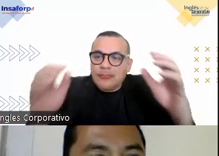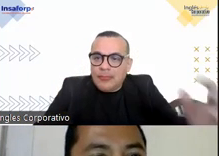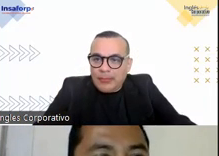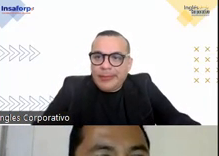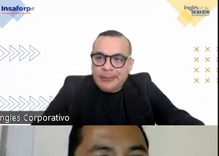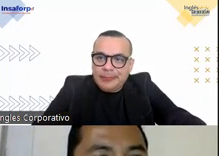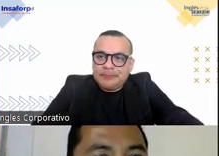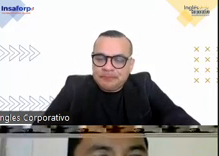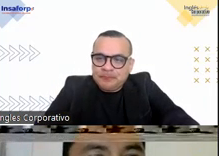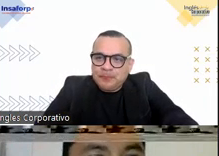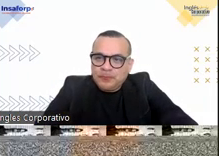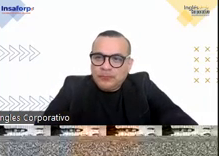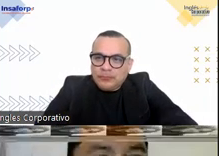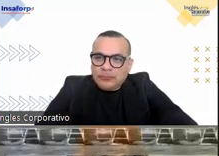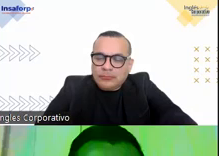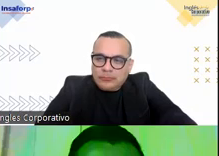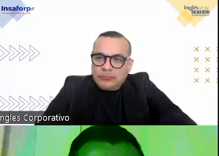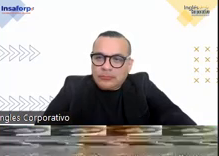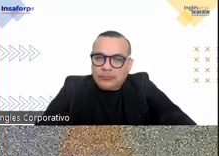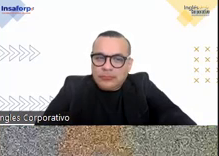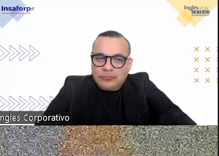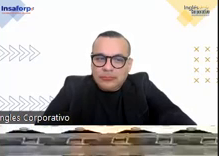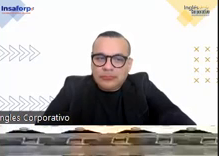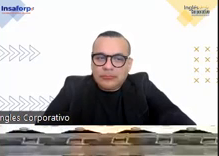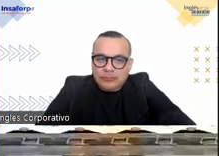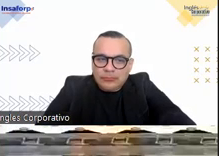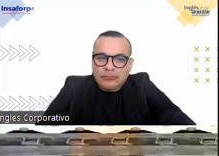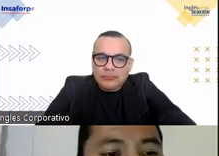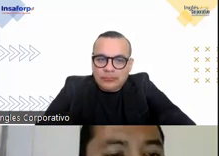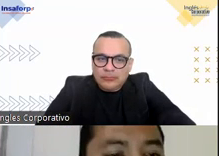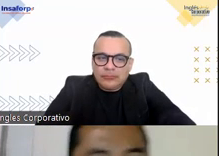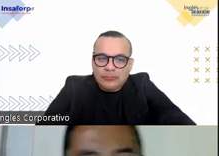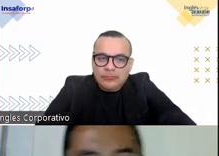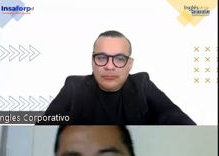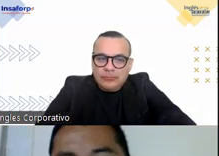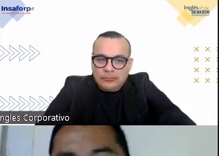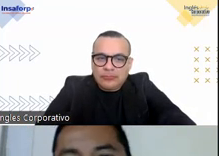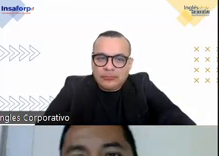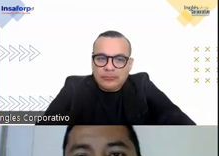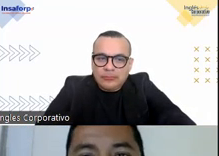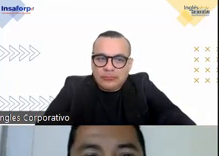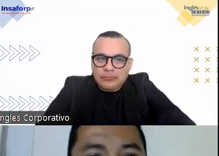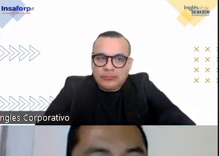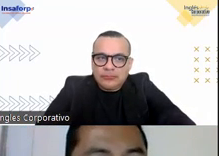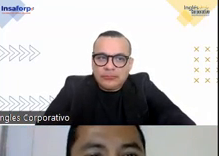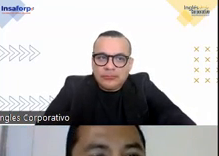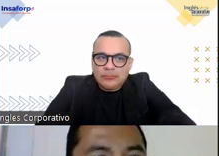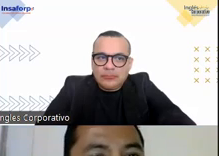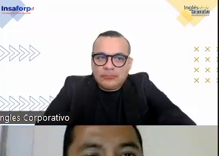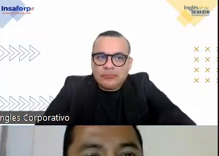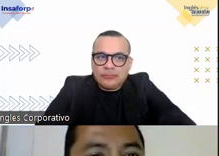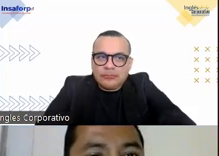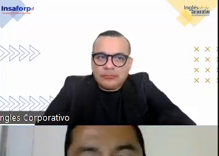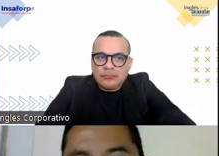Entonces, pero observo eso, la falta de seriedad en ser claro con la gente,